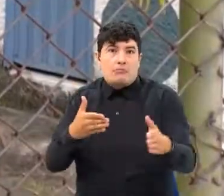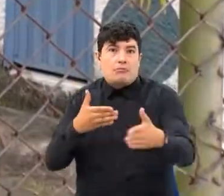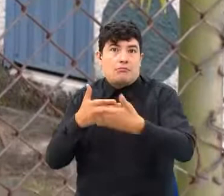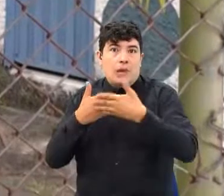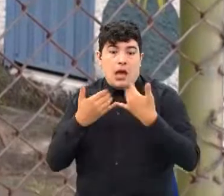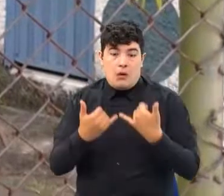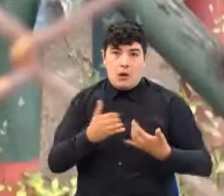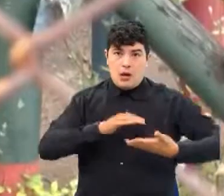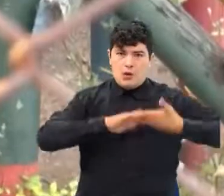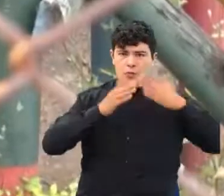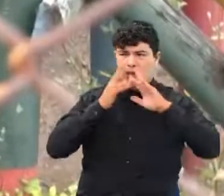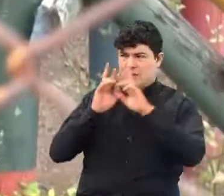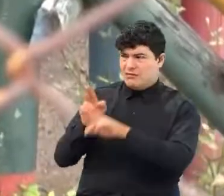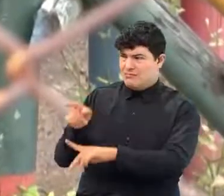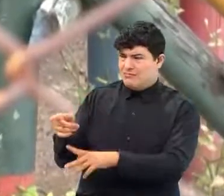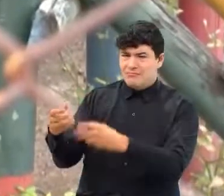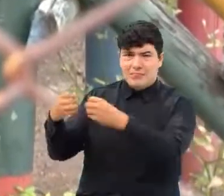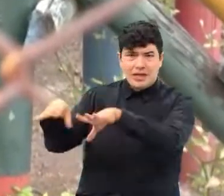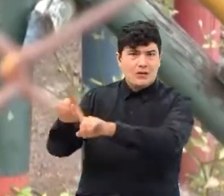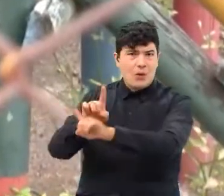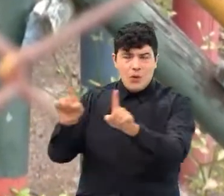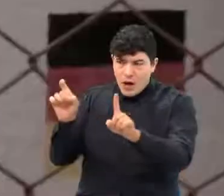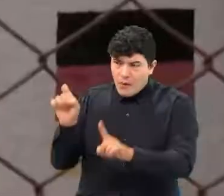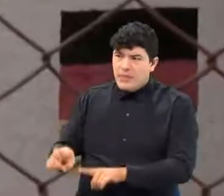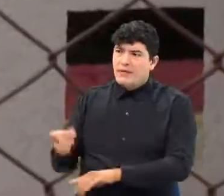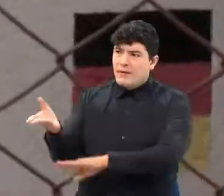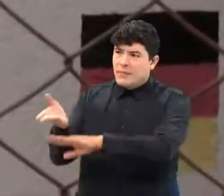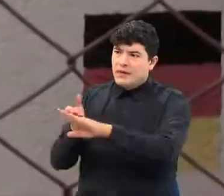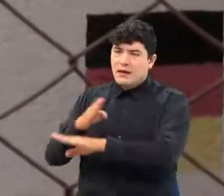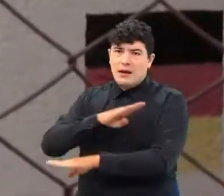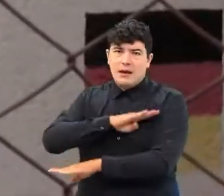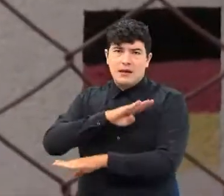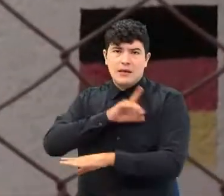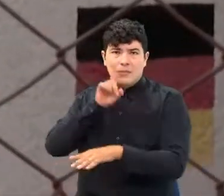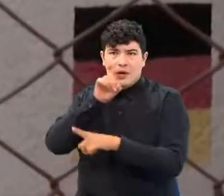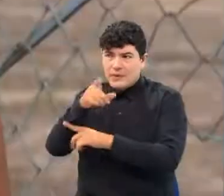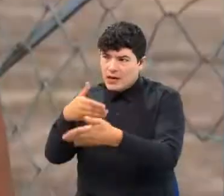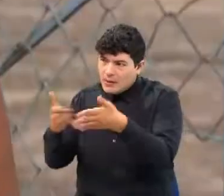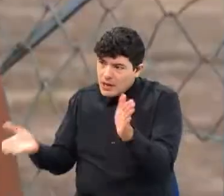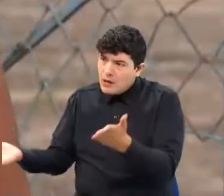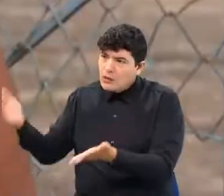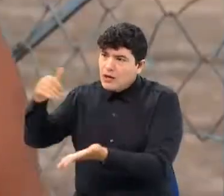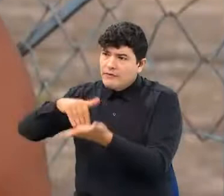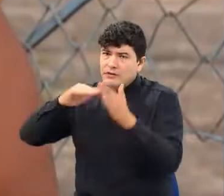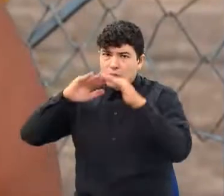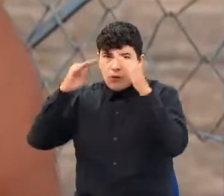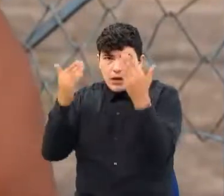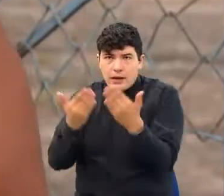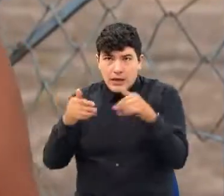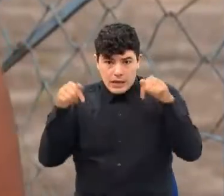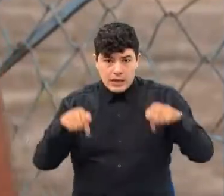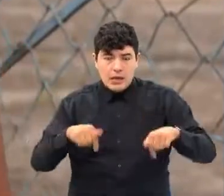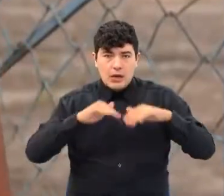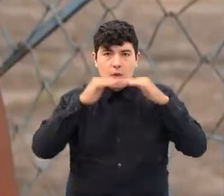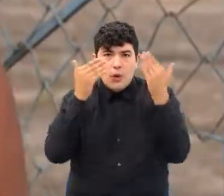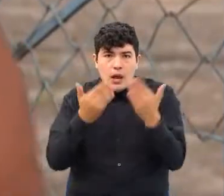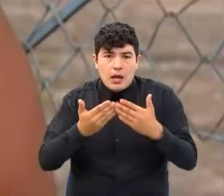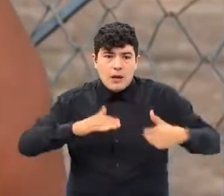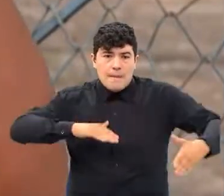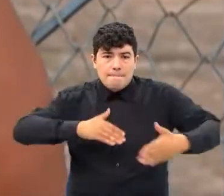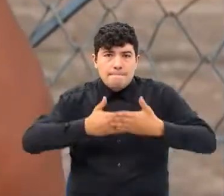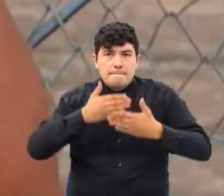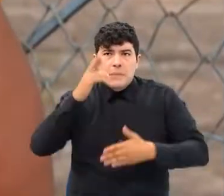piden que sea reabierto por parte de la alcaldía municipal de bucaramanga y acá nos cerraron el colegio sin motivo de